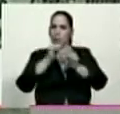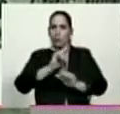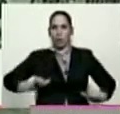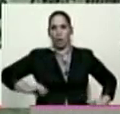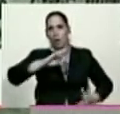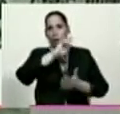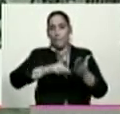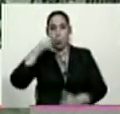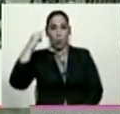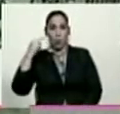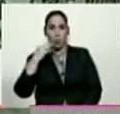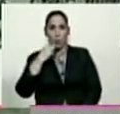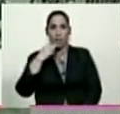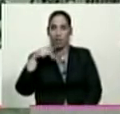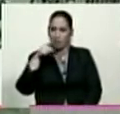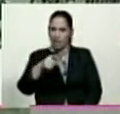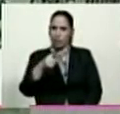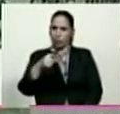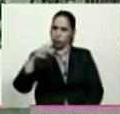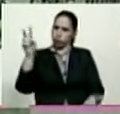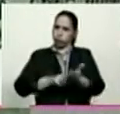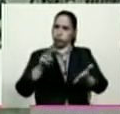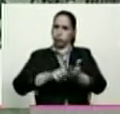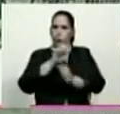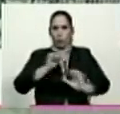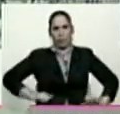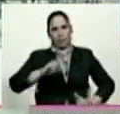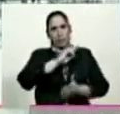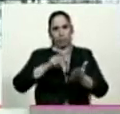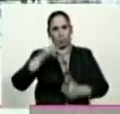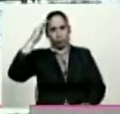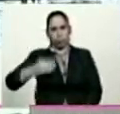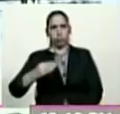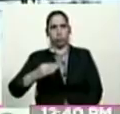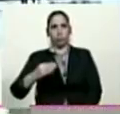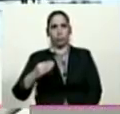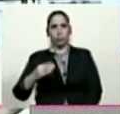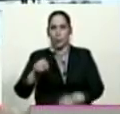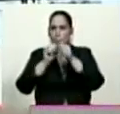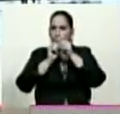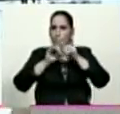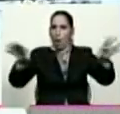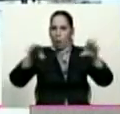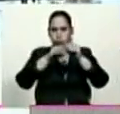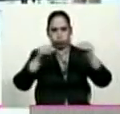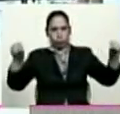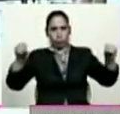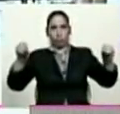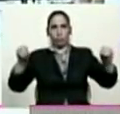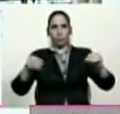Nacional Bolivariana. Esto es una verdadera Fuerza Armada desplegada en el territorio con